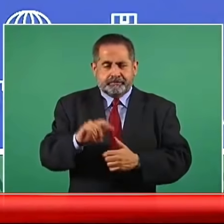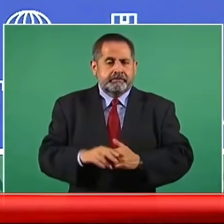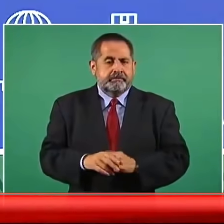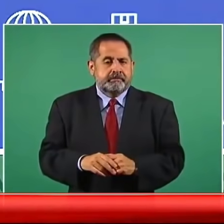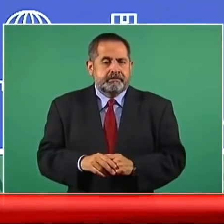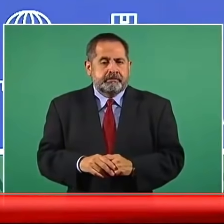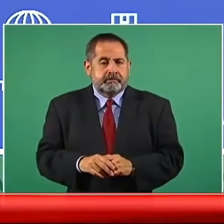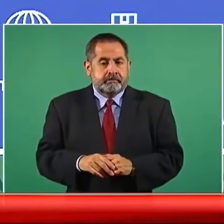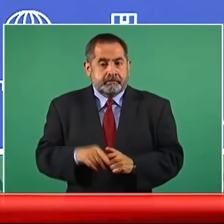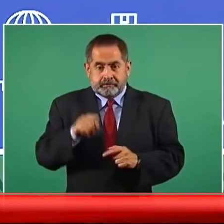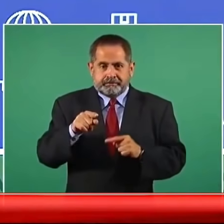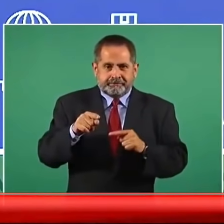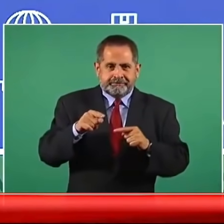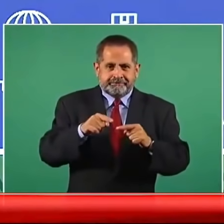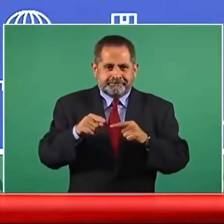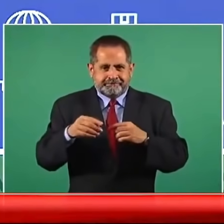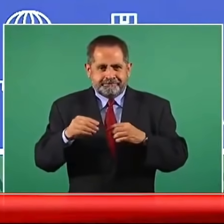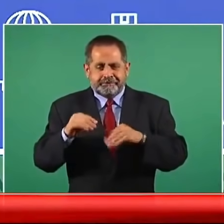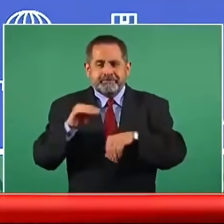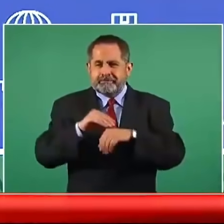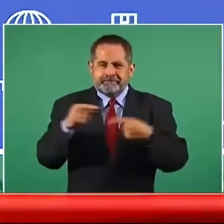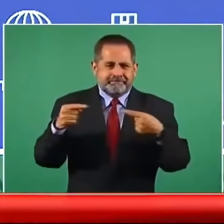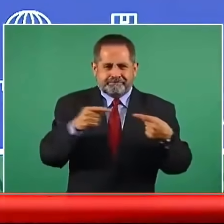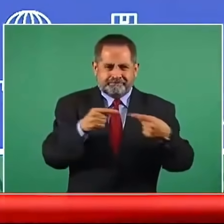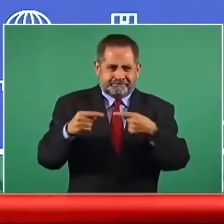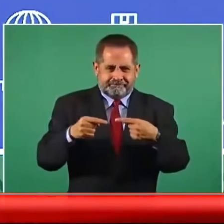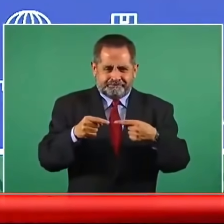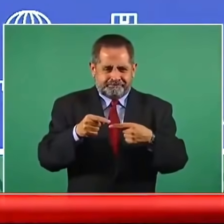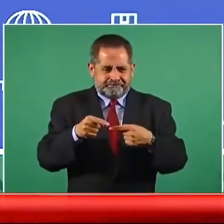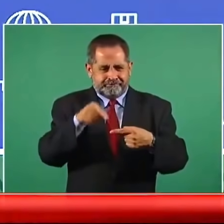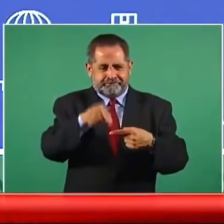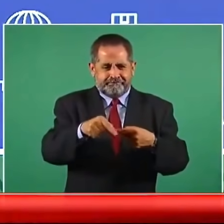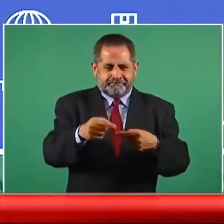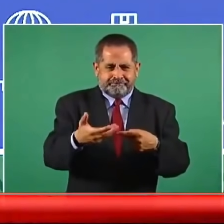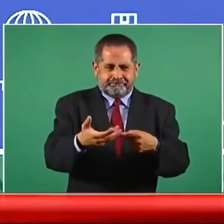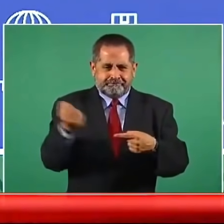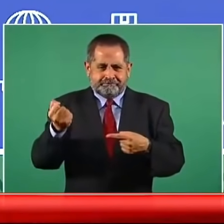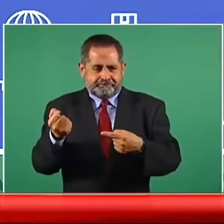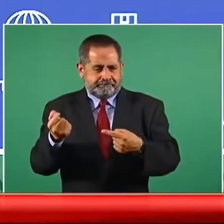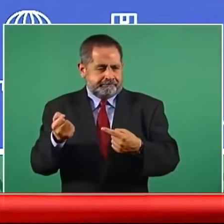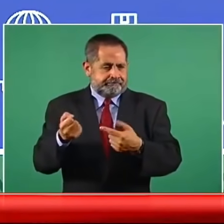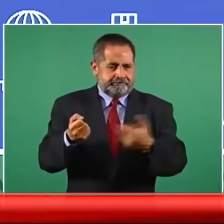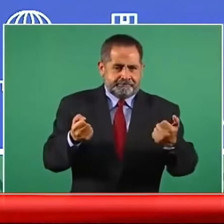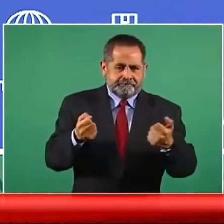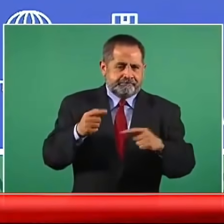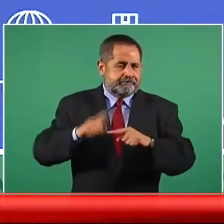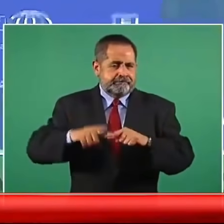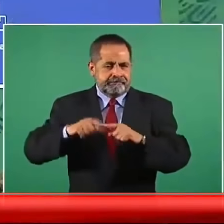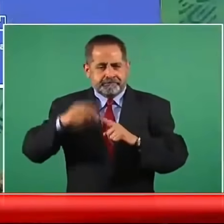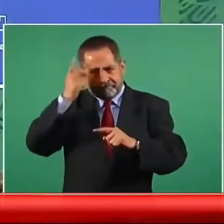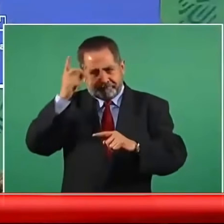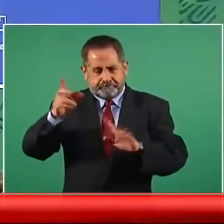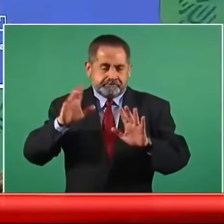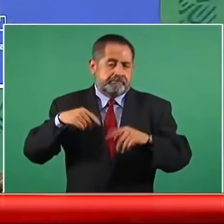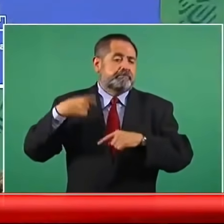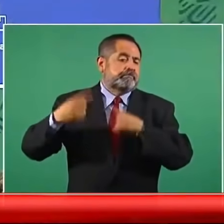una disputa por este territorio, por esta franja, que van a resolver los de la Suprema Corte de Justicia entre los